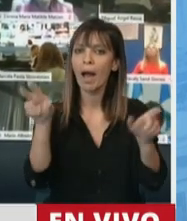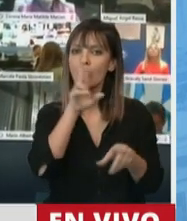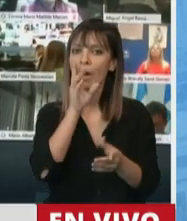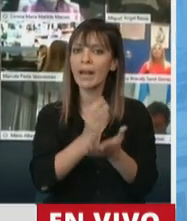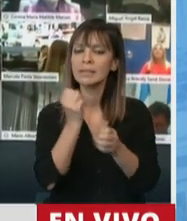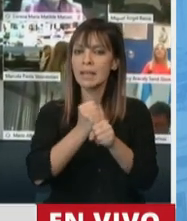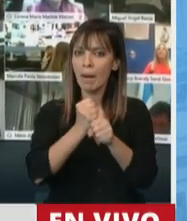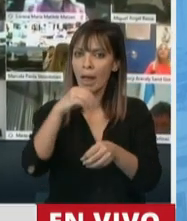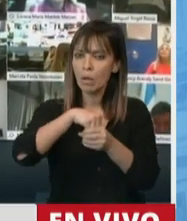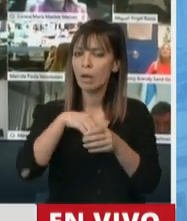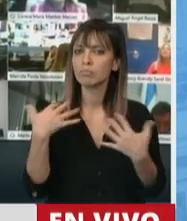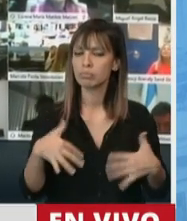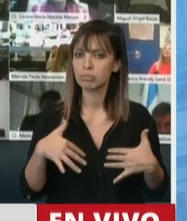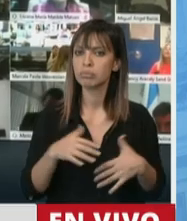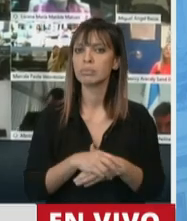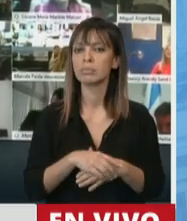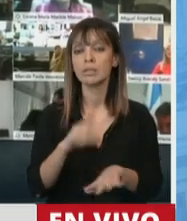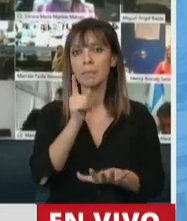trabajadoras y creo que